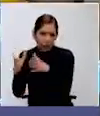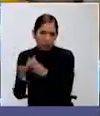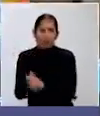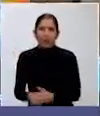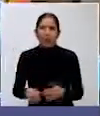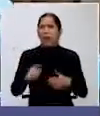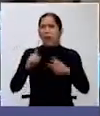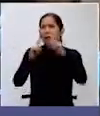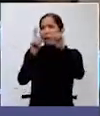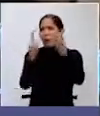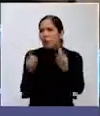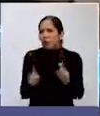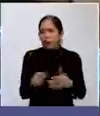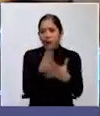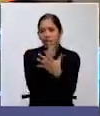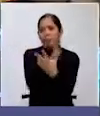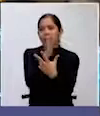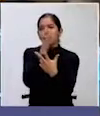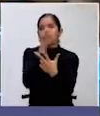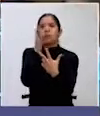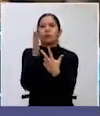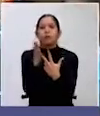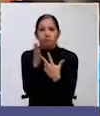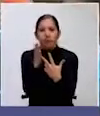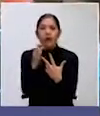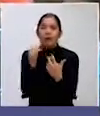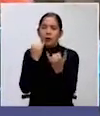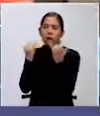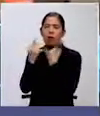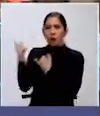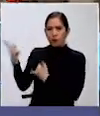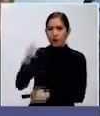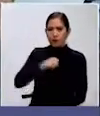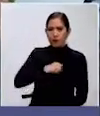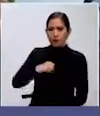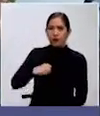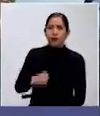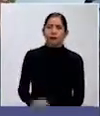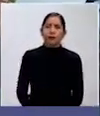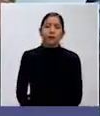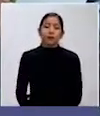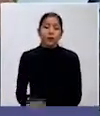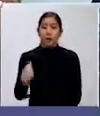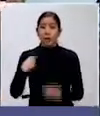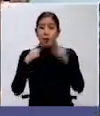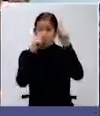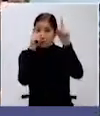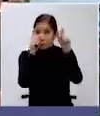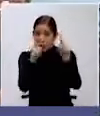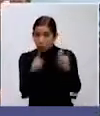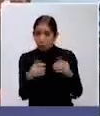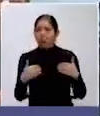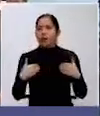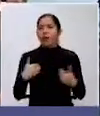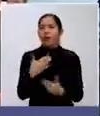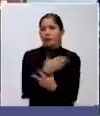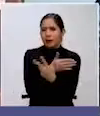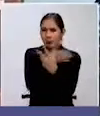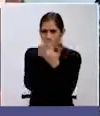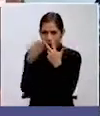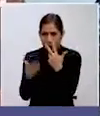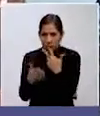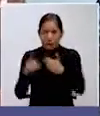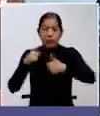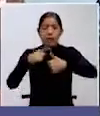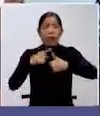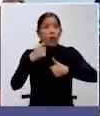la base de 3 criterios fundamentales, subrayó el senador Gutiérrez. Tenemos 3 criterios: conocimiento de la Constitución